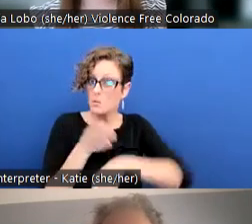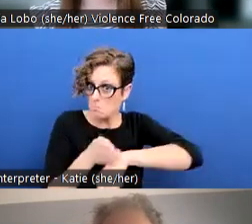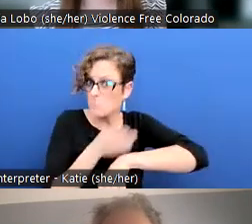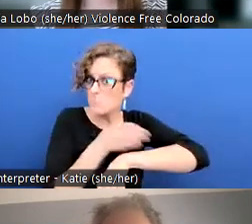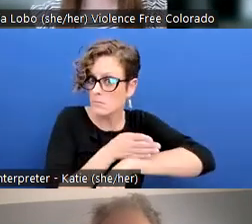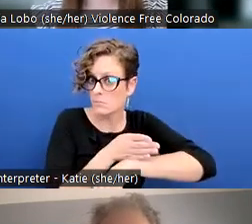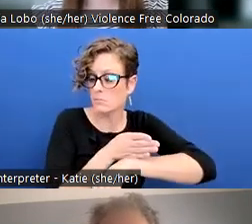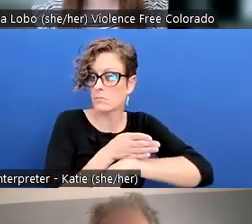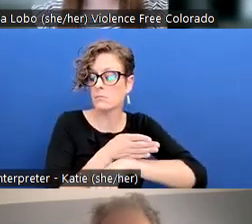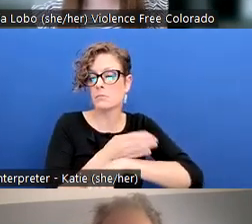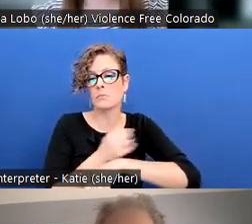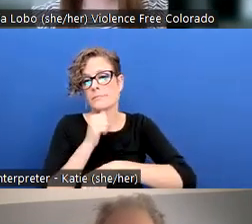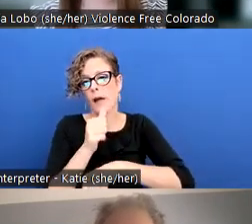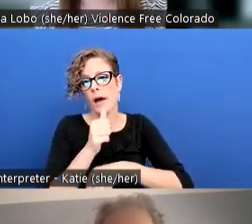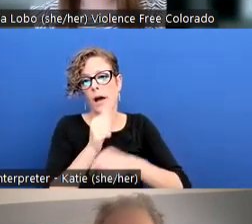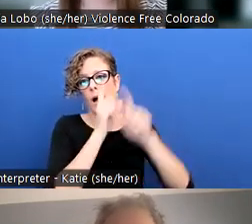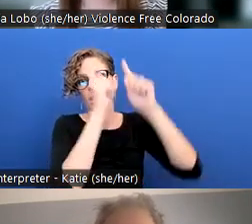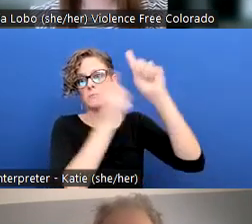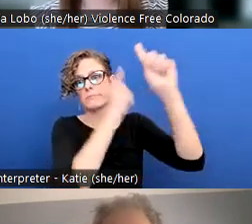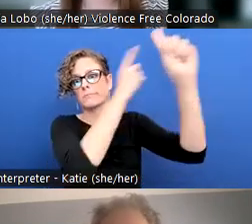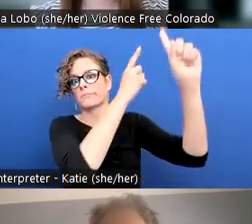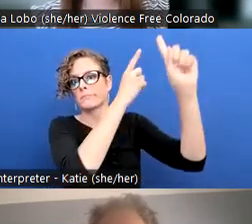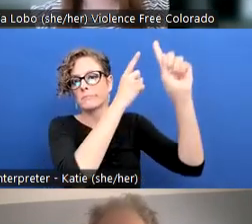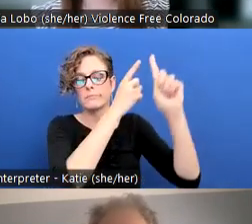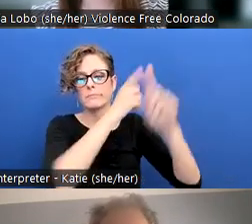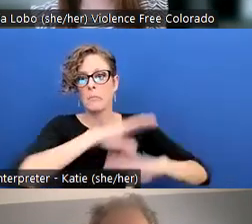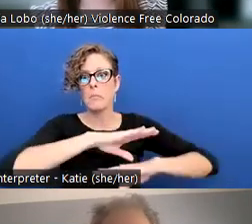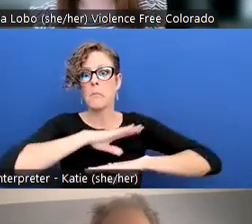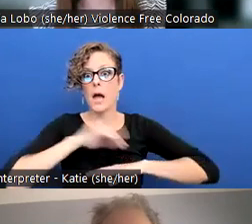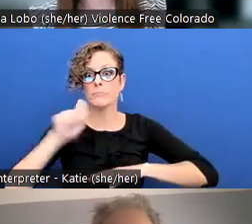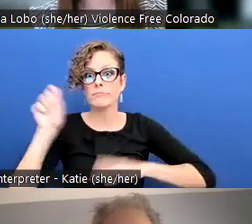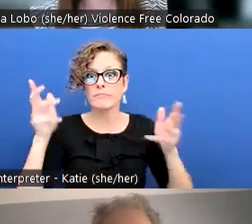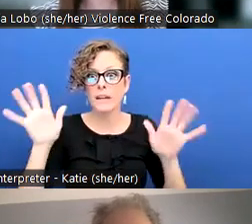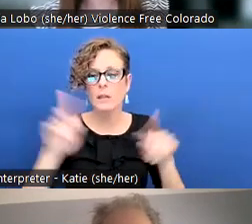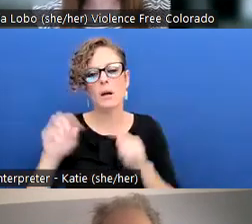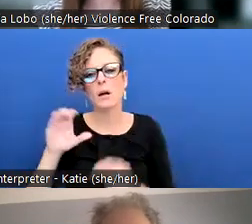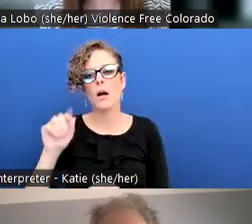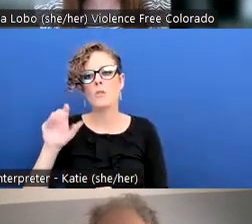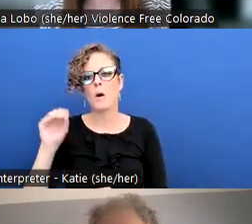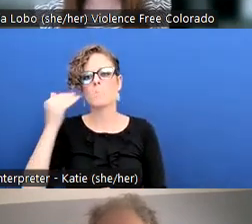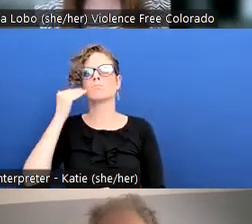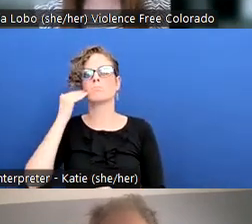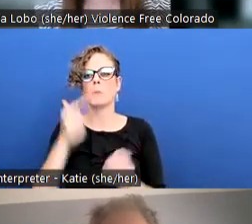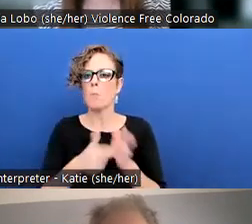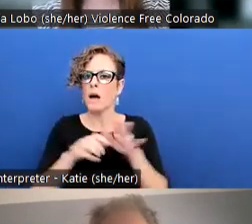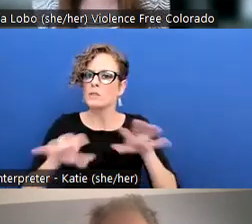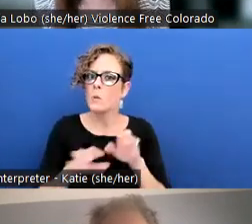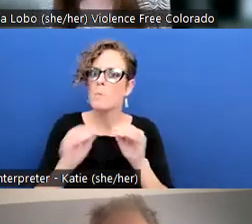no se desechara, que sí fuera aprobado. Entonces, un buen paso hacia adelante.